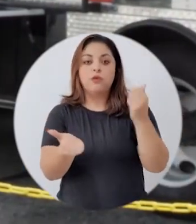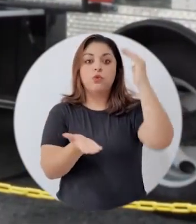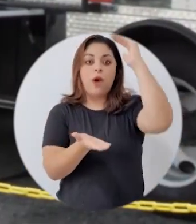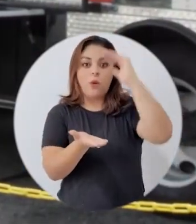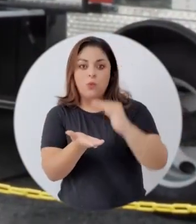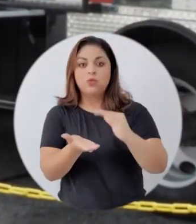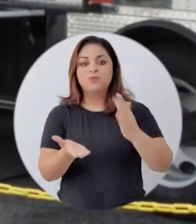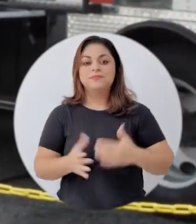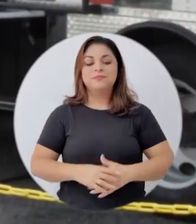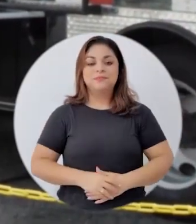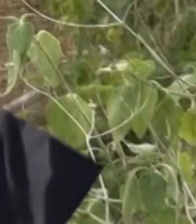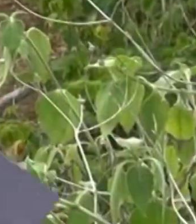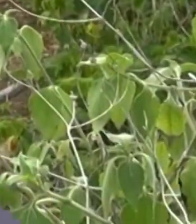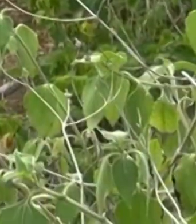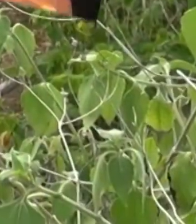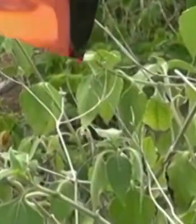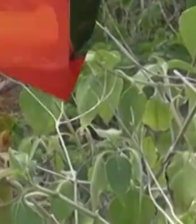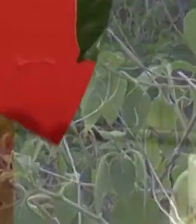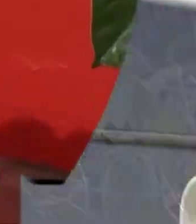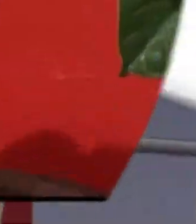diga cuánto ahorraron, ¿verdad?